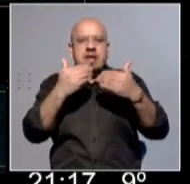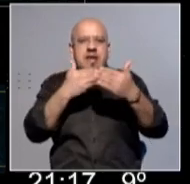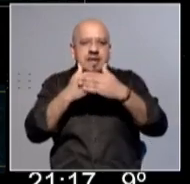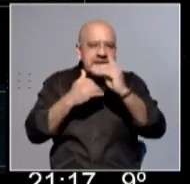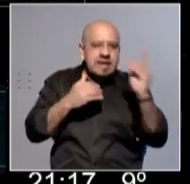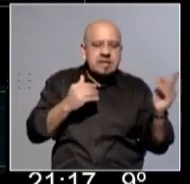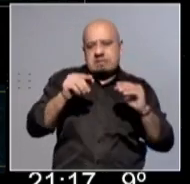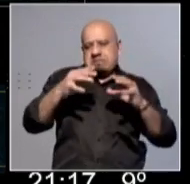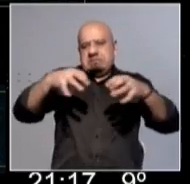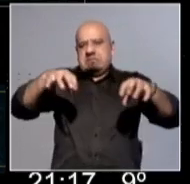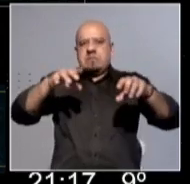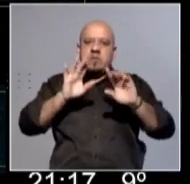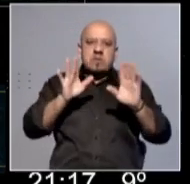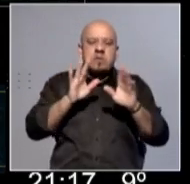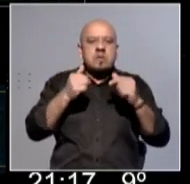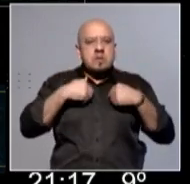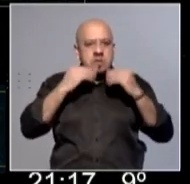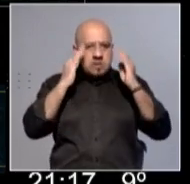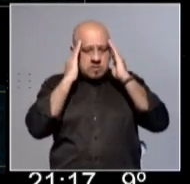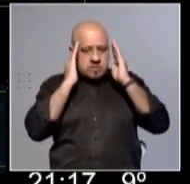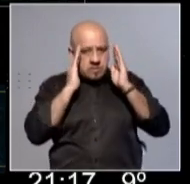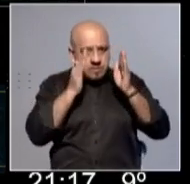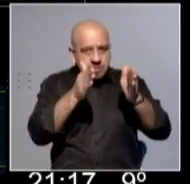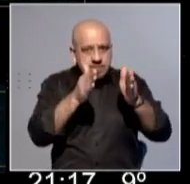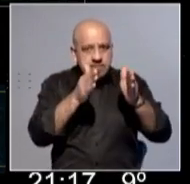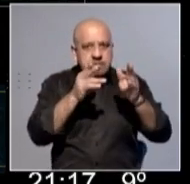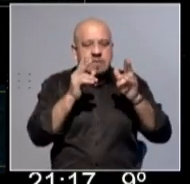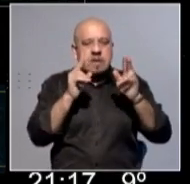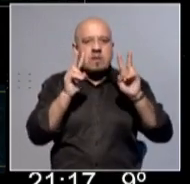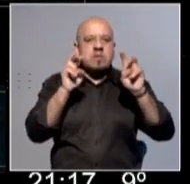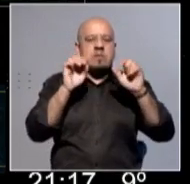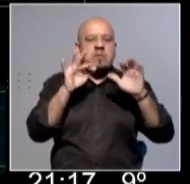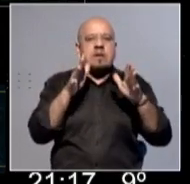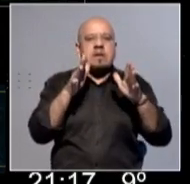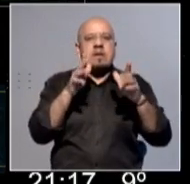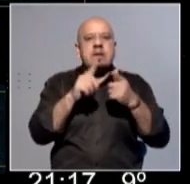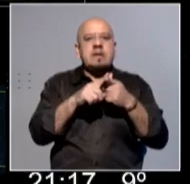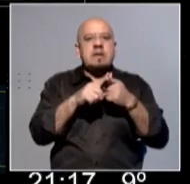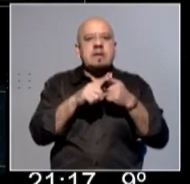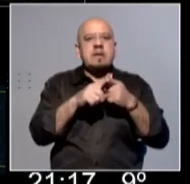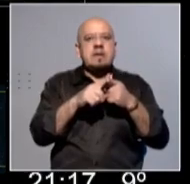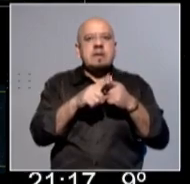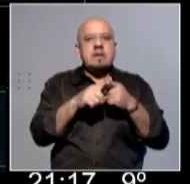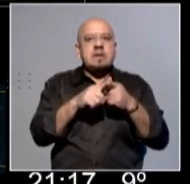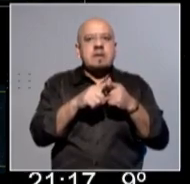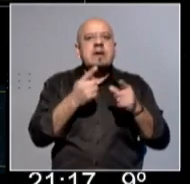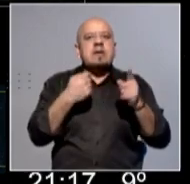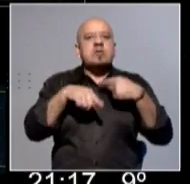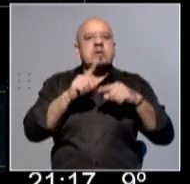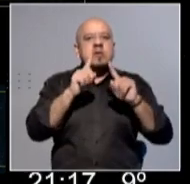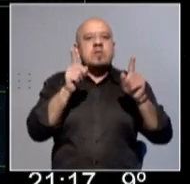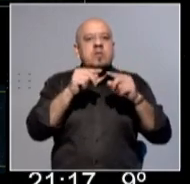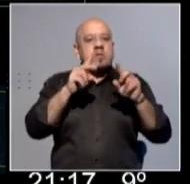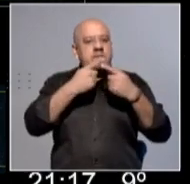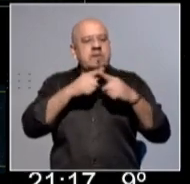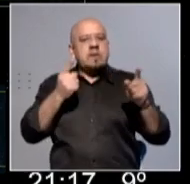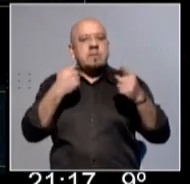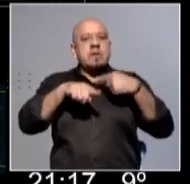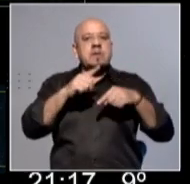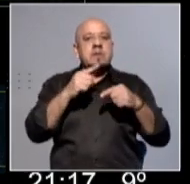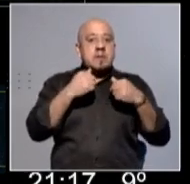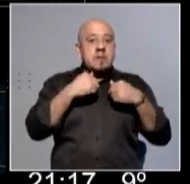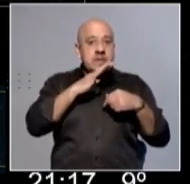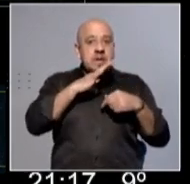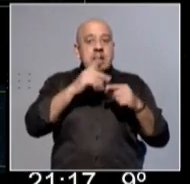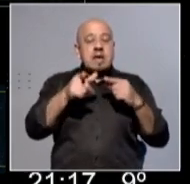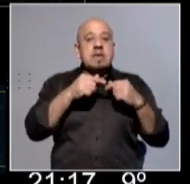y centrémonos más en una mirada más amigable, digamos, y no tan distanciada. Sin embargo, igualmente